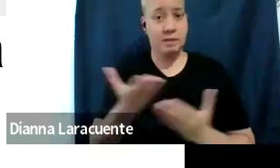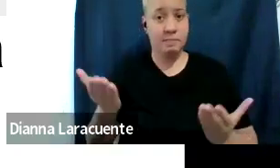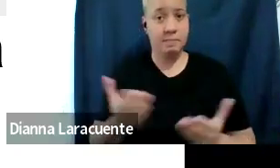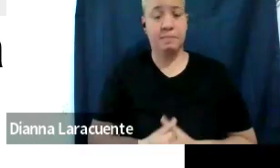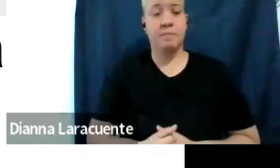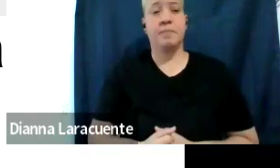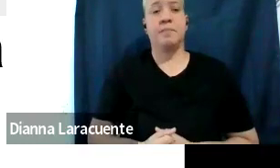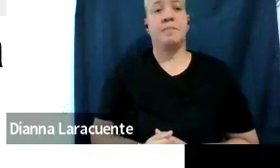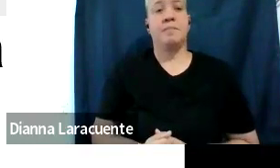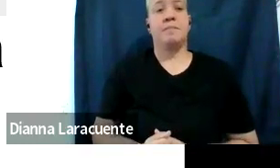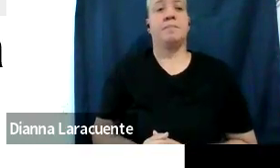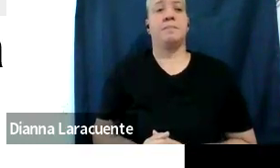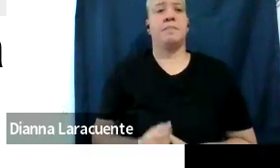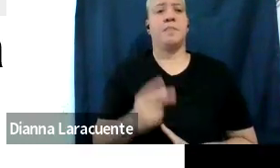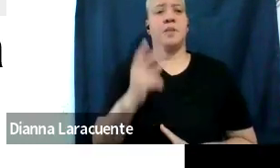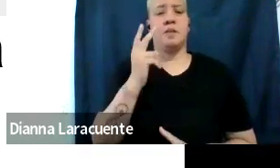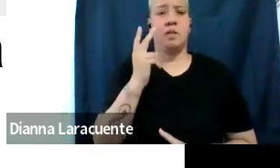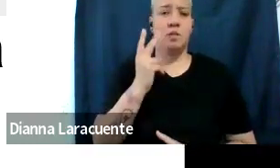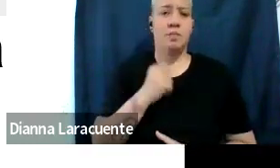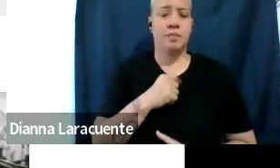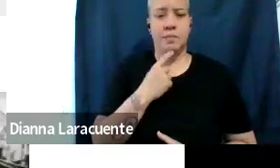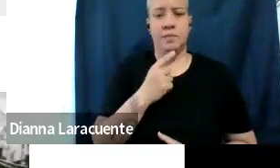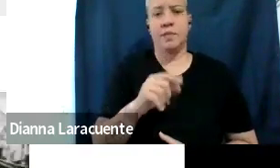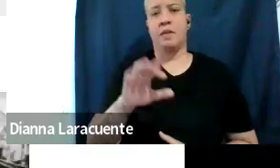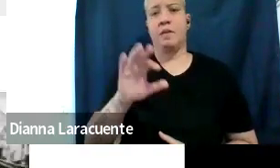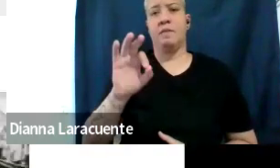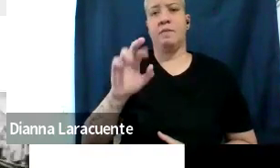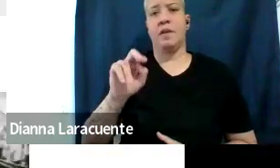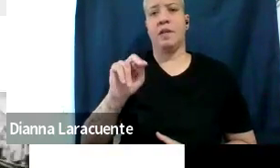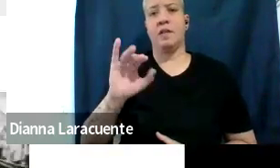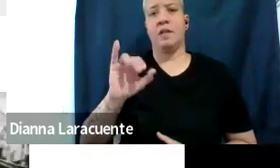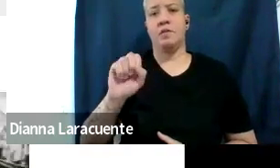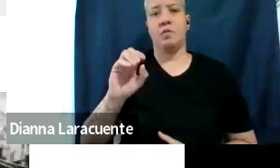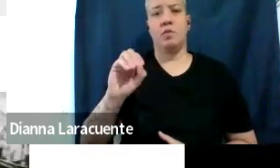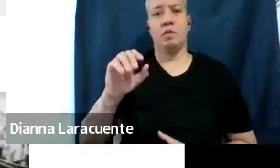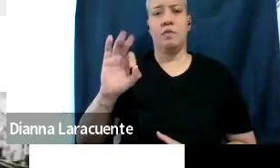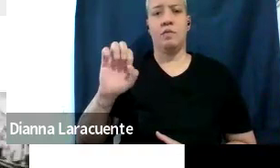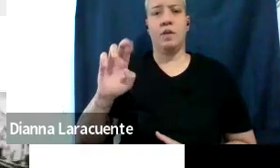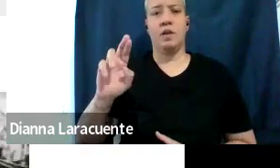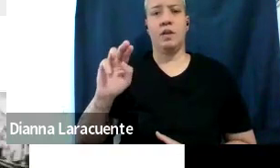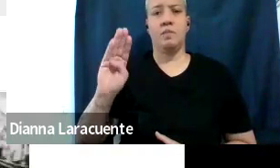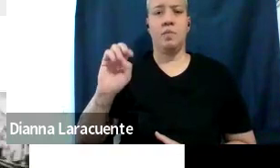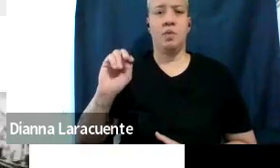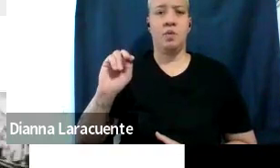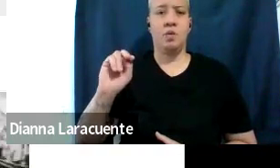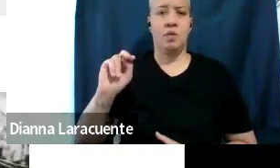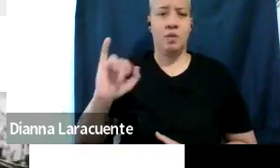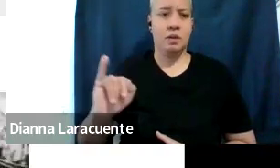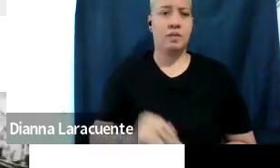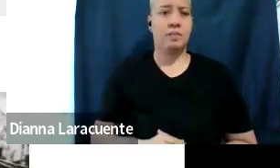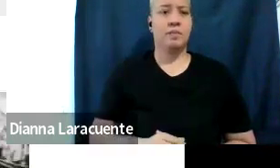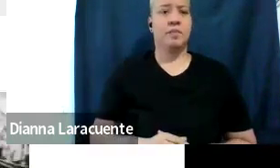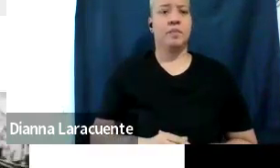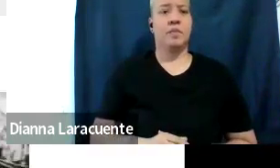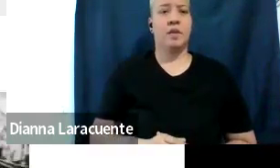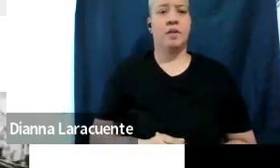mira lo que dice Francisco Cervoni. Dice, escribe La muerte del cóndor. Cuando hace un tercio de